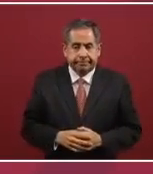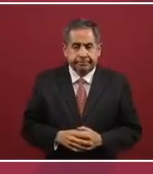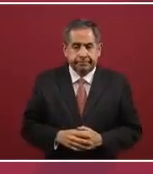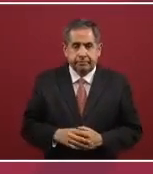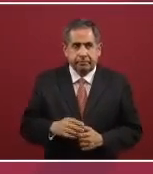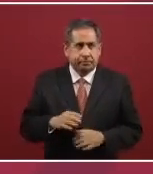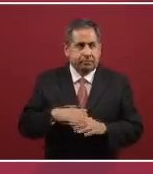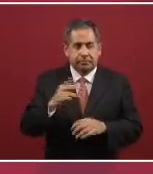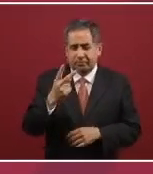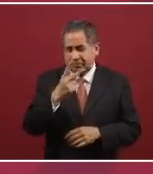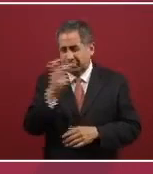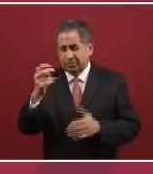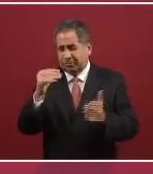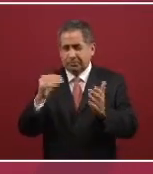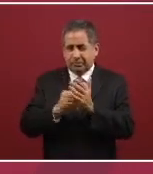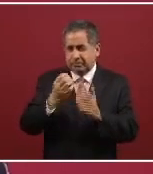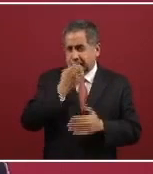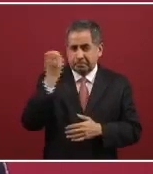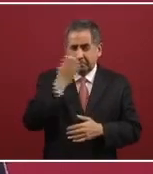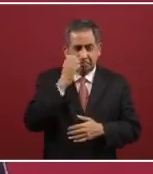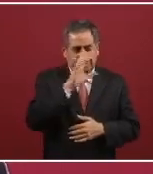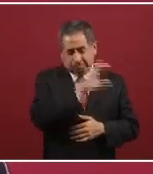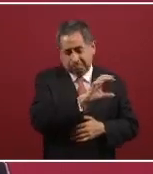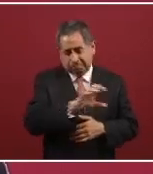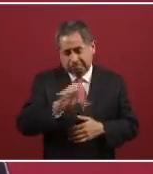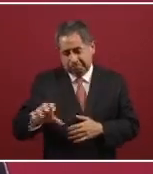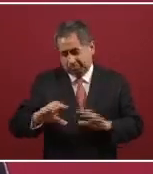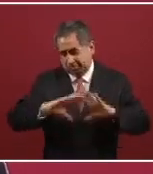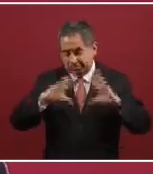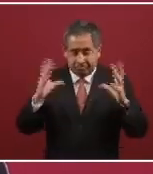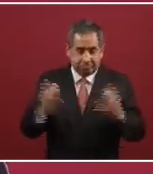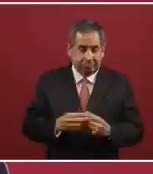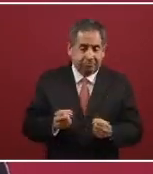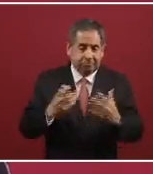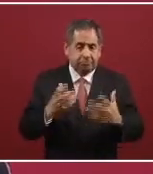más de 200,000 escuelas en el país.